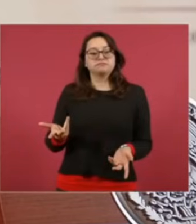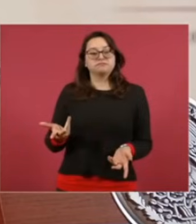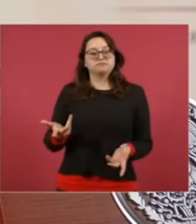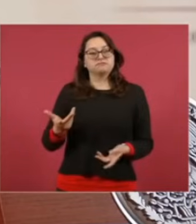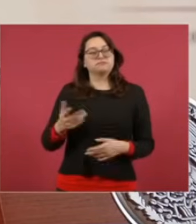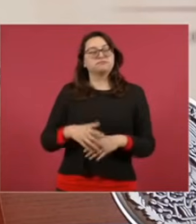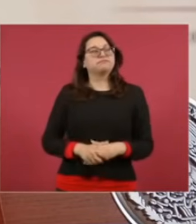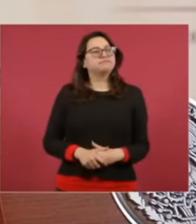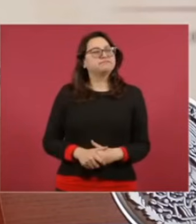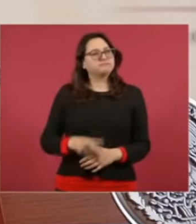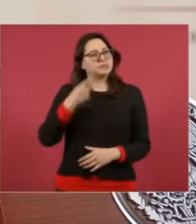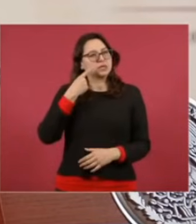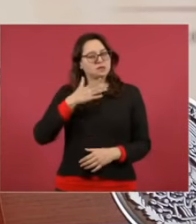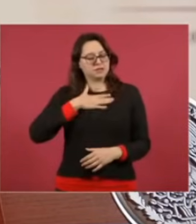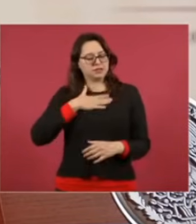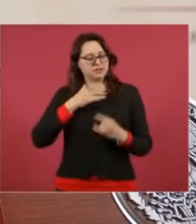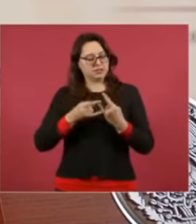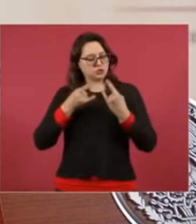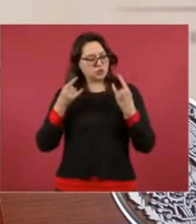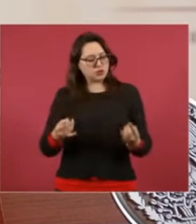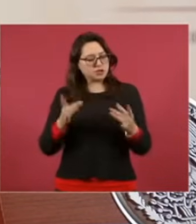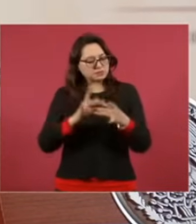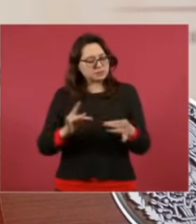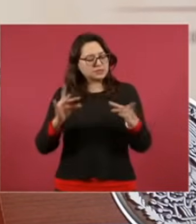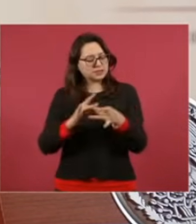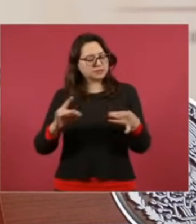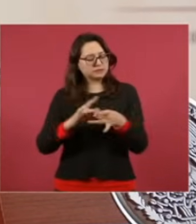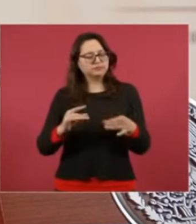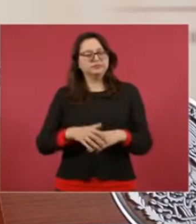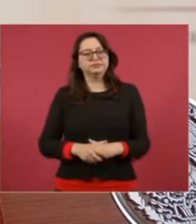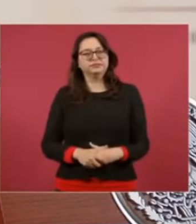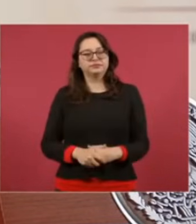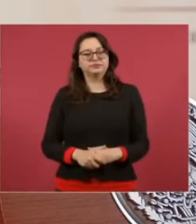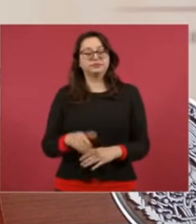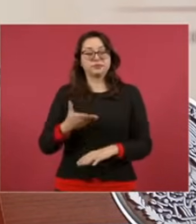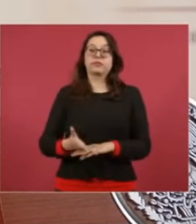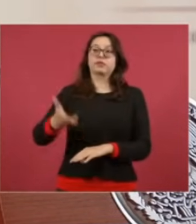una anécdota, bueno, tengo varias, pero una, cuando el desafuero,